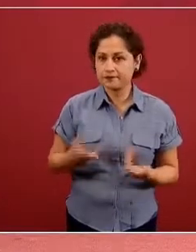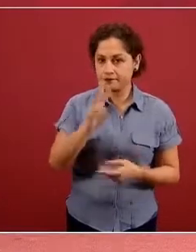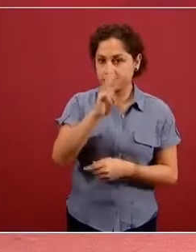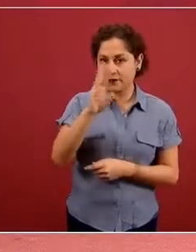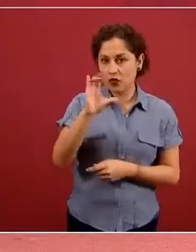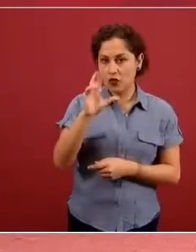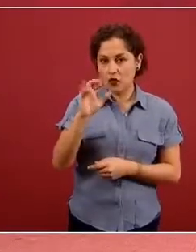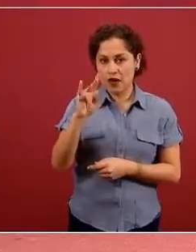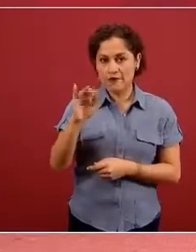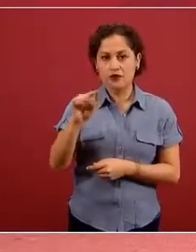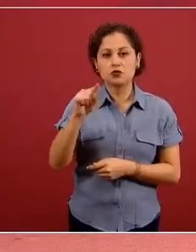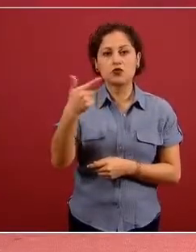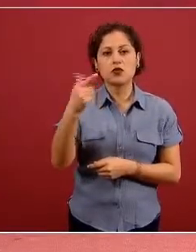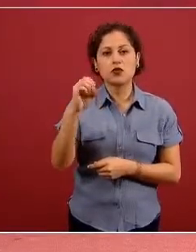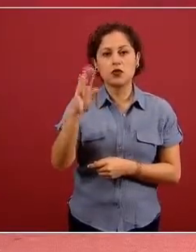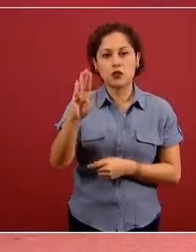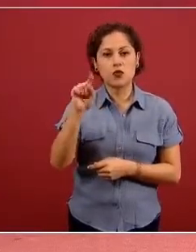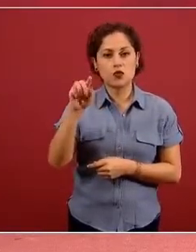coronavirus.gov.mx.